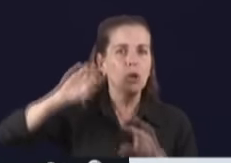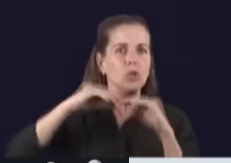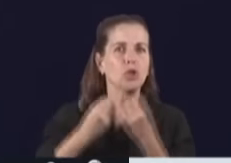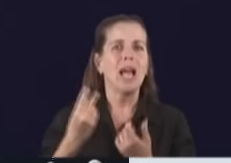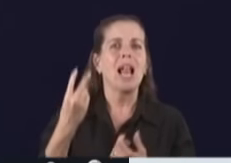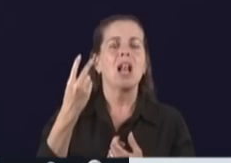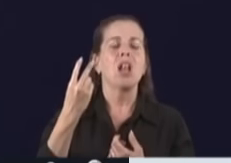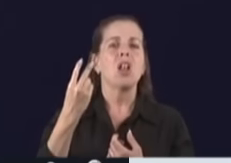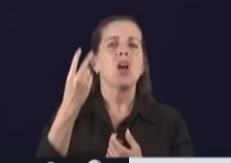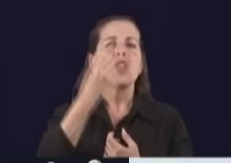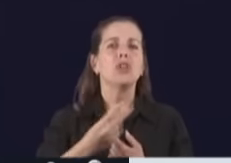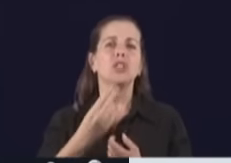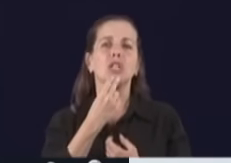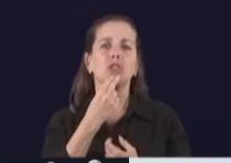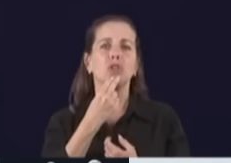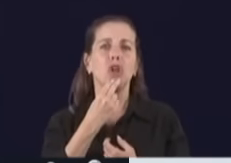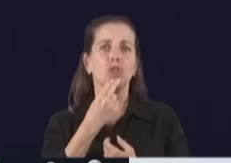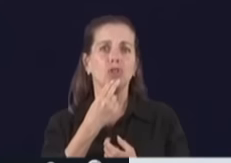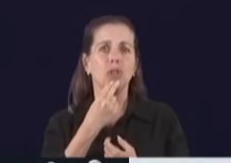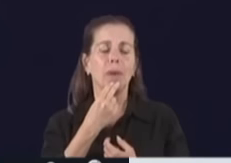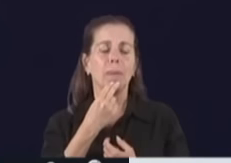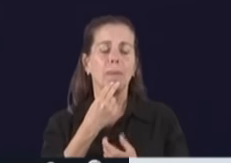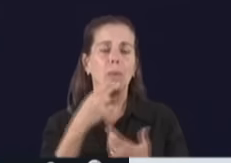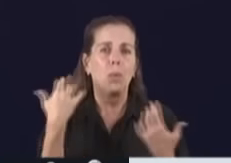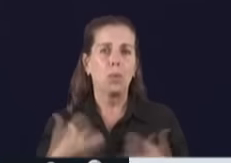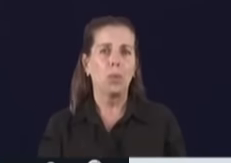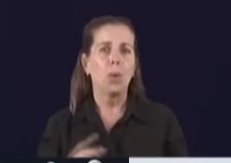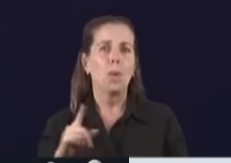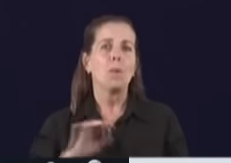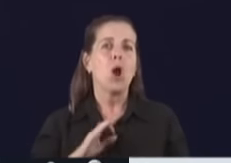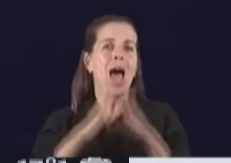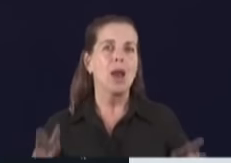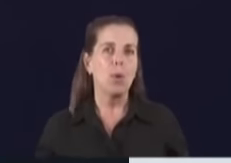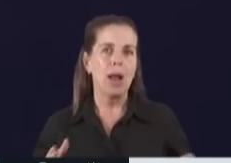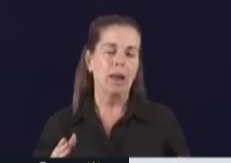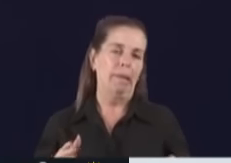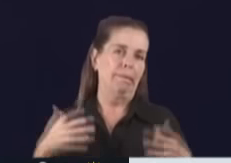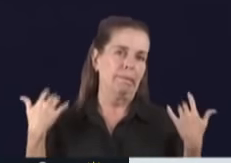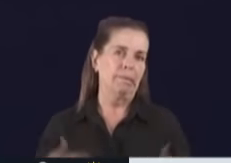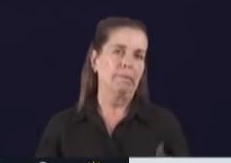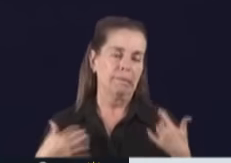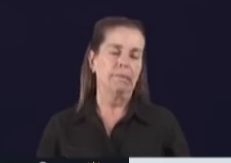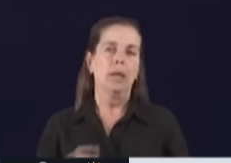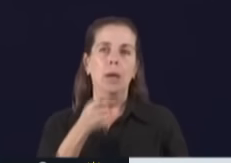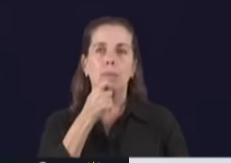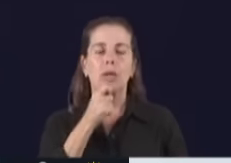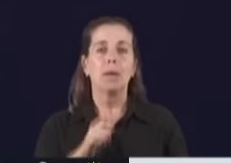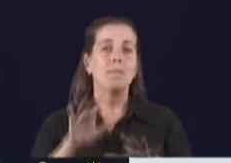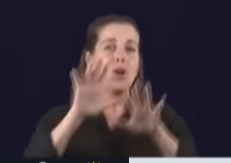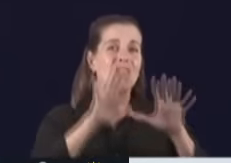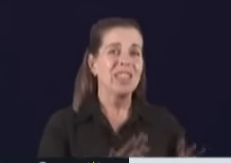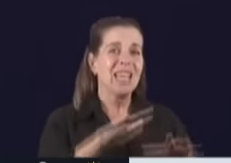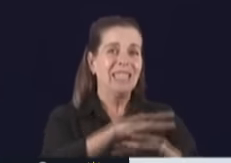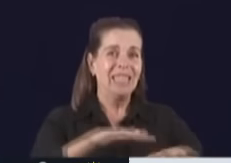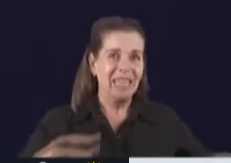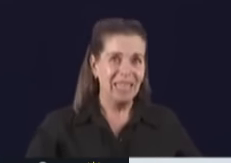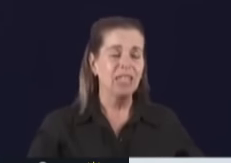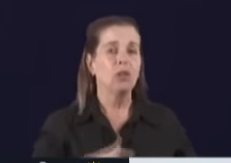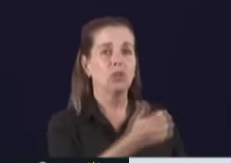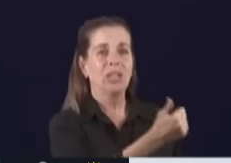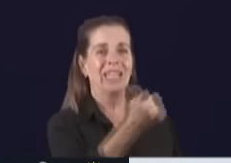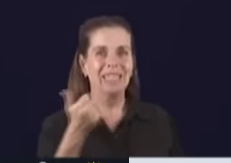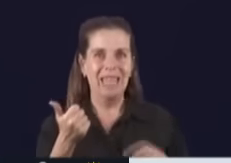211% anual, la más alta del mundo en ese momento. Más de 6 de cada 10 niños estaban debajo de la línea